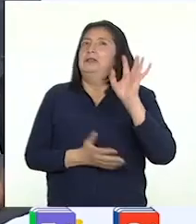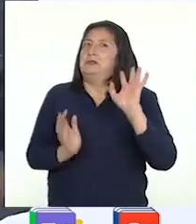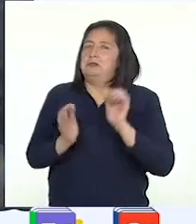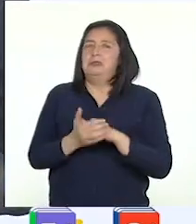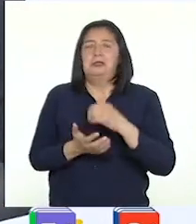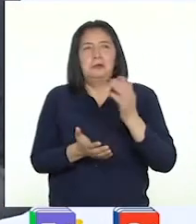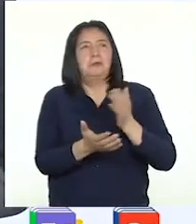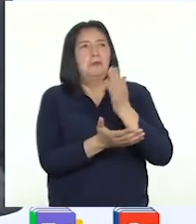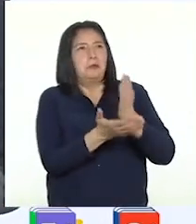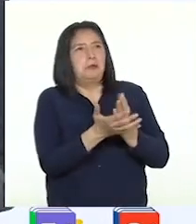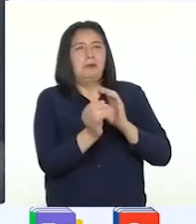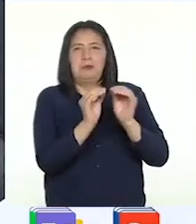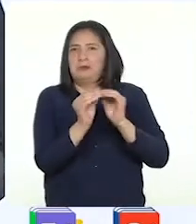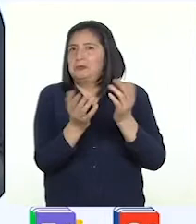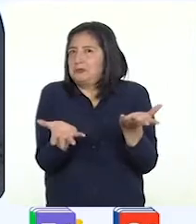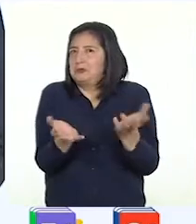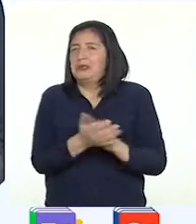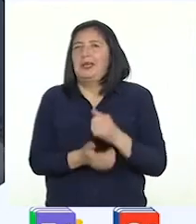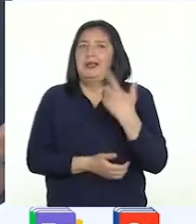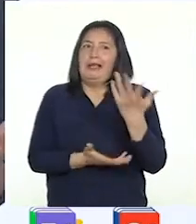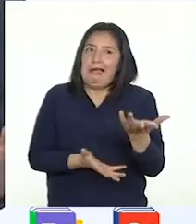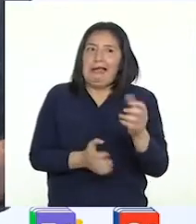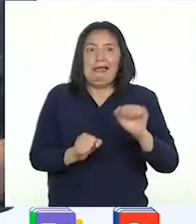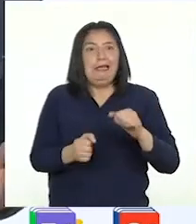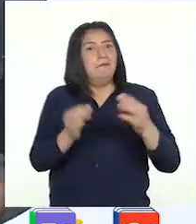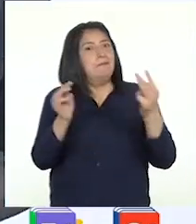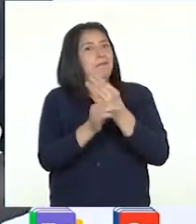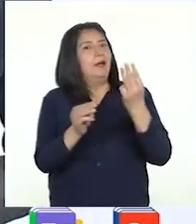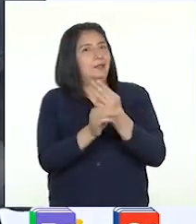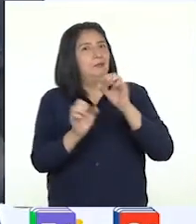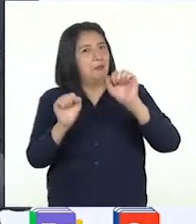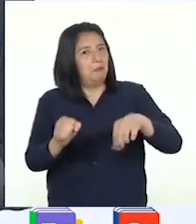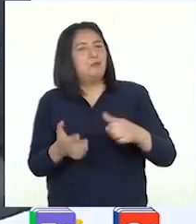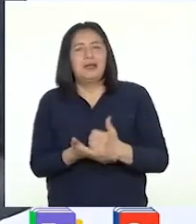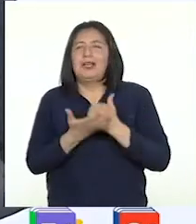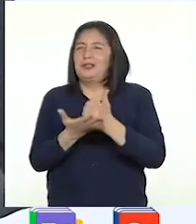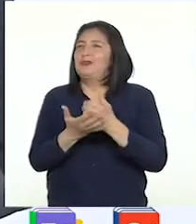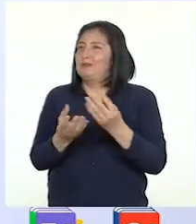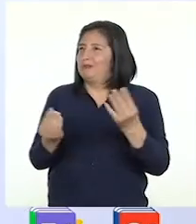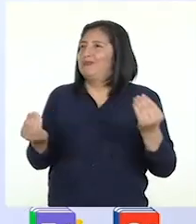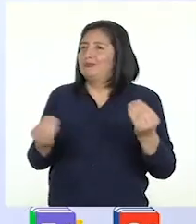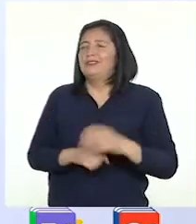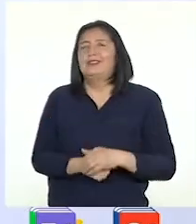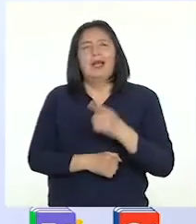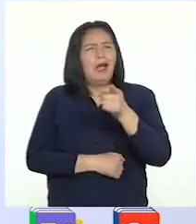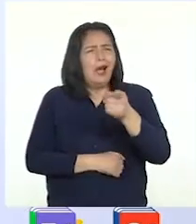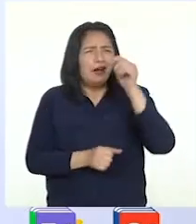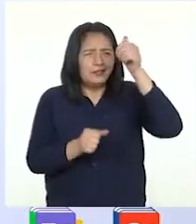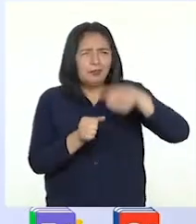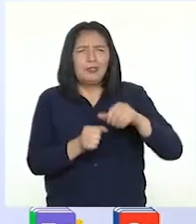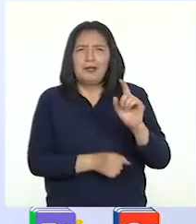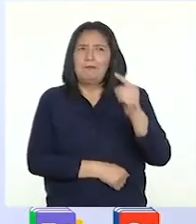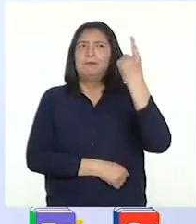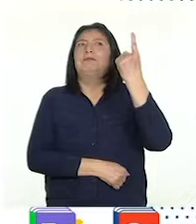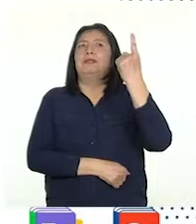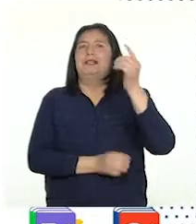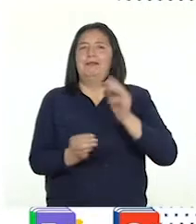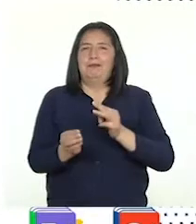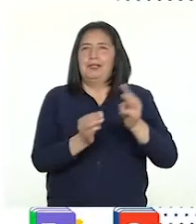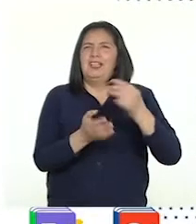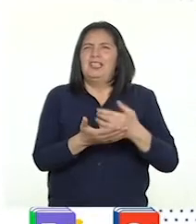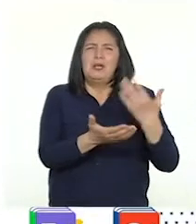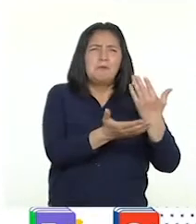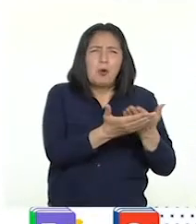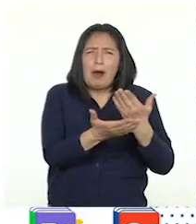condiciones con problemas por resolver, en las que las matemáticas podrían ser de gran utilidad. Recordemos, la primera estrategia es